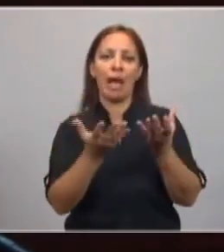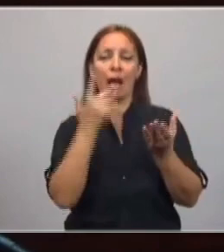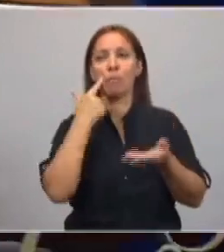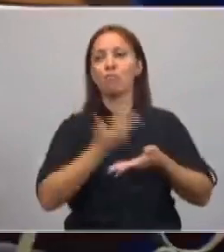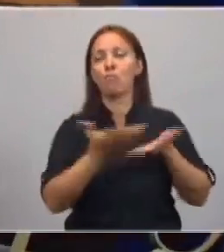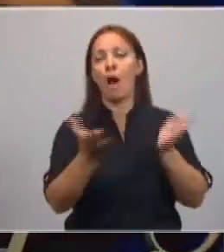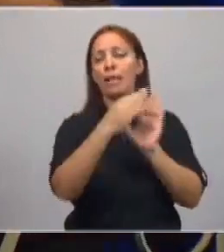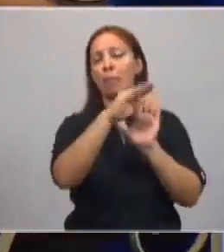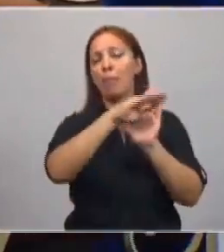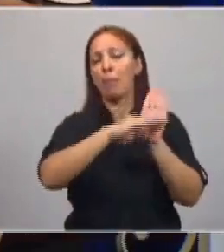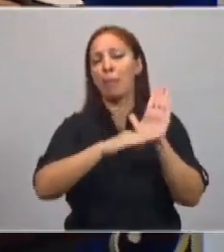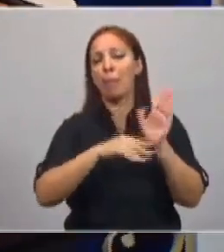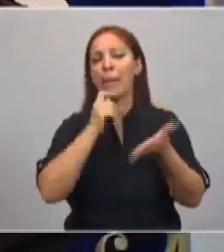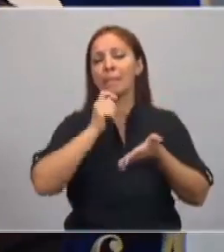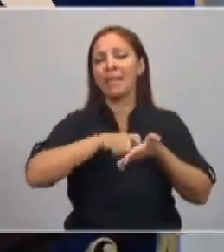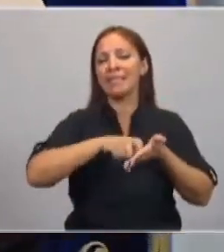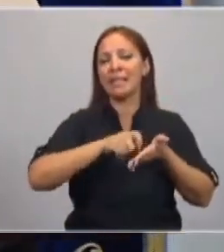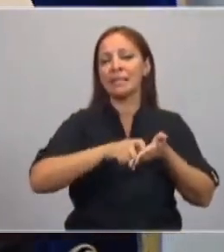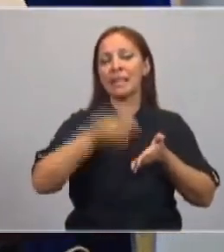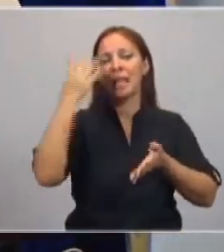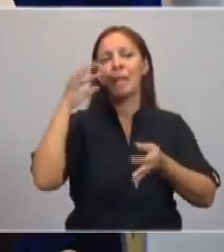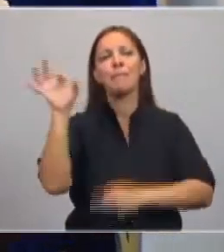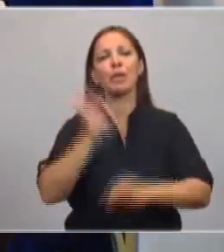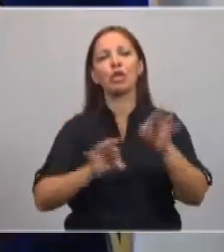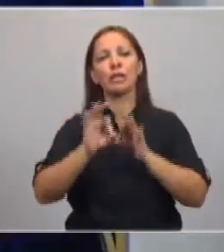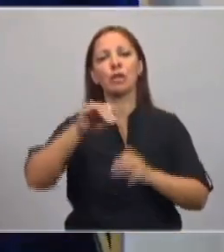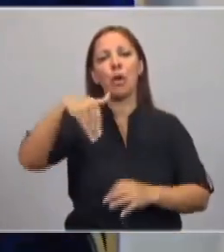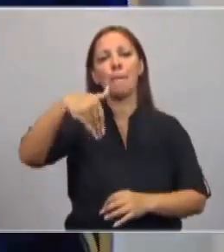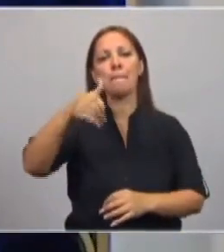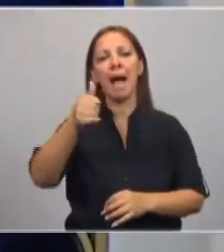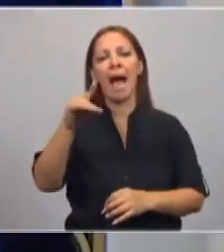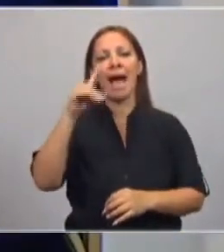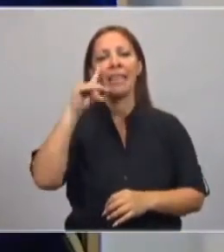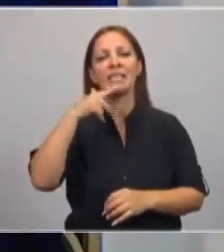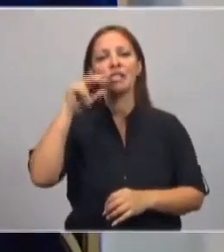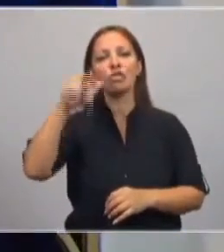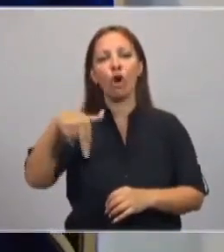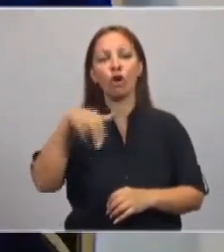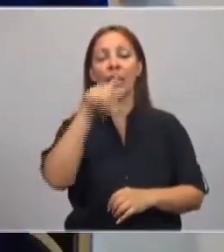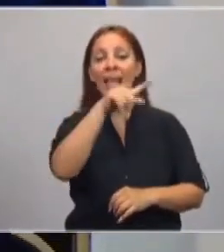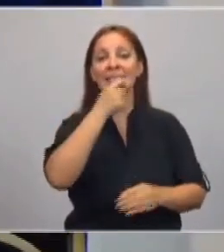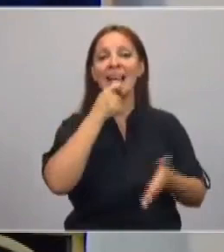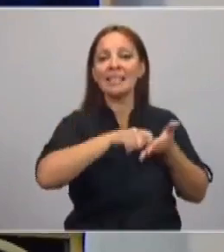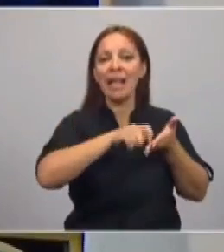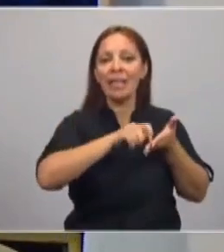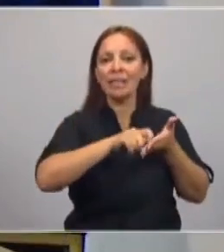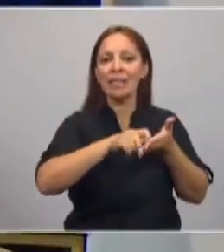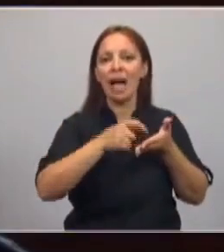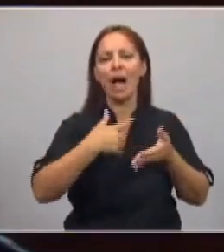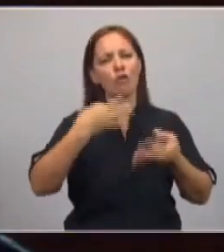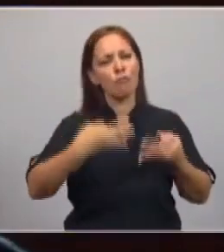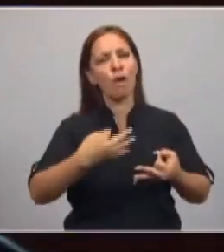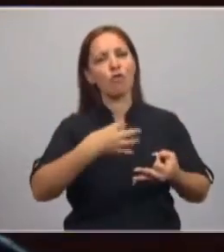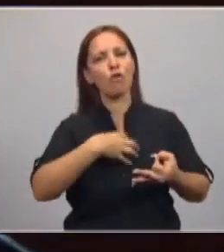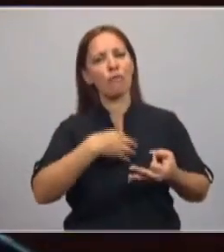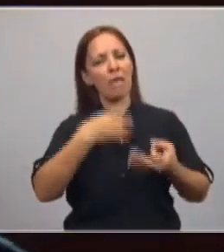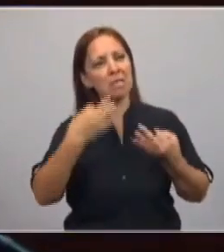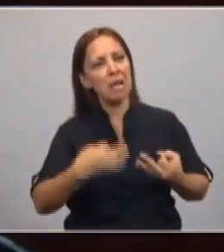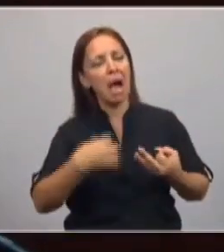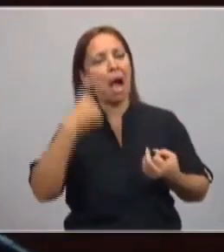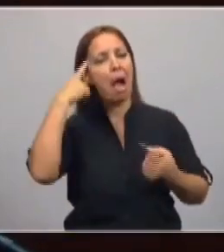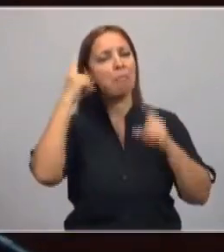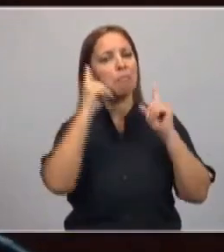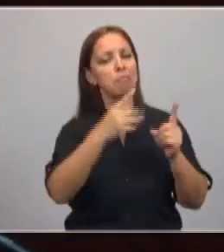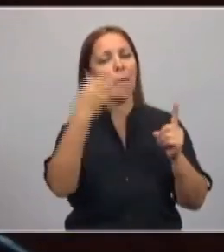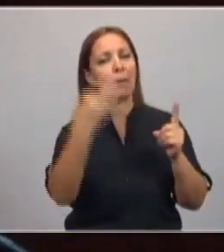Per Cápita del proyecto Madison. Esas estadísticas no son confiables para aquella época y fueron cuestionadas por sus fuentes